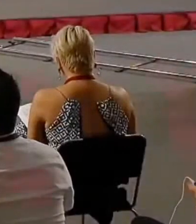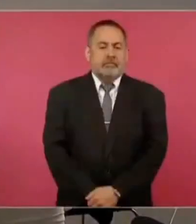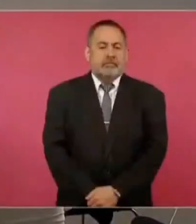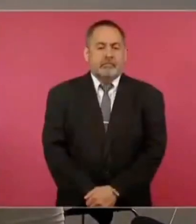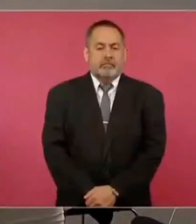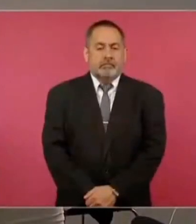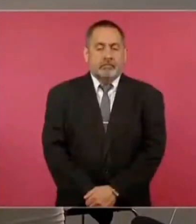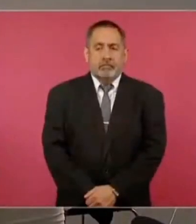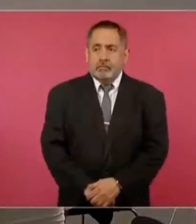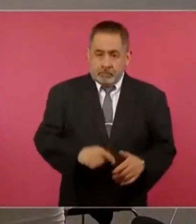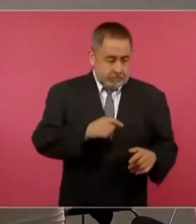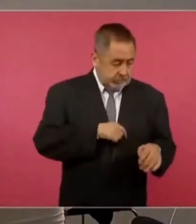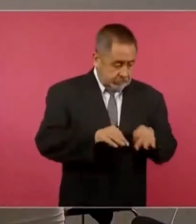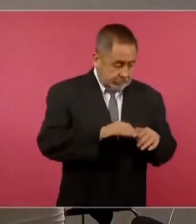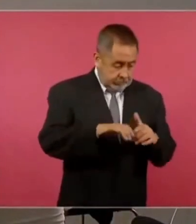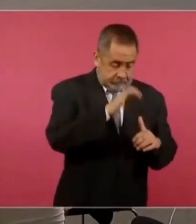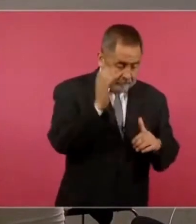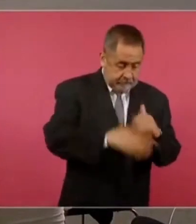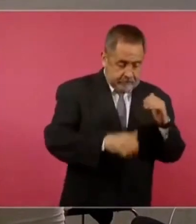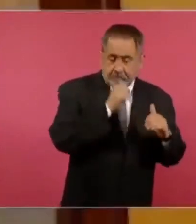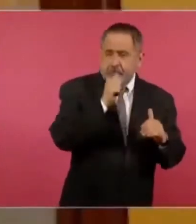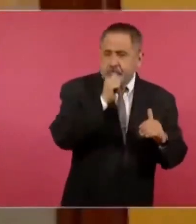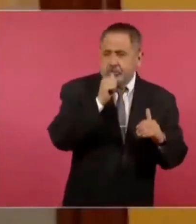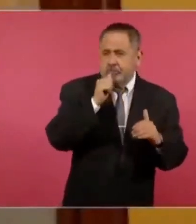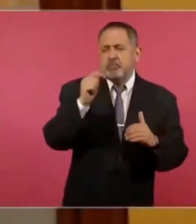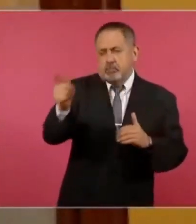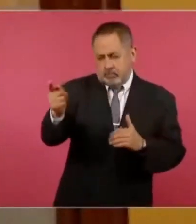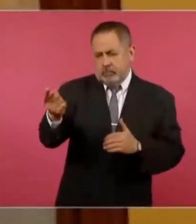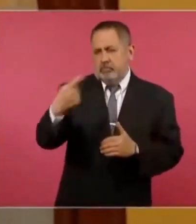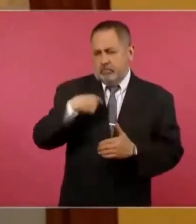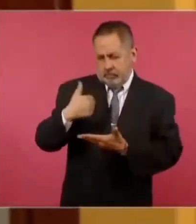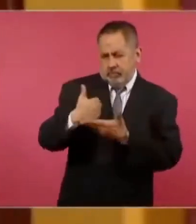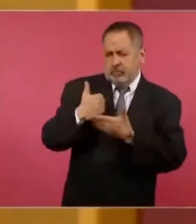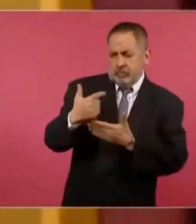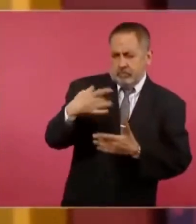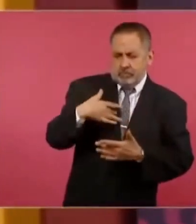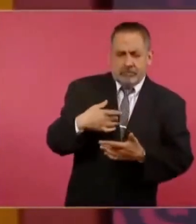solidaria, un apapacho.